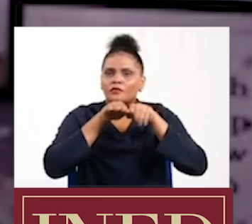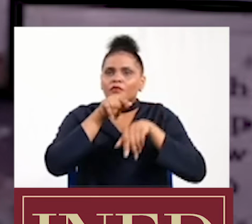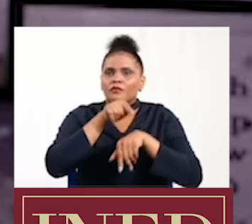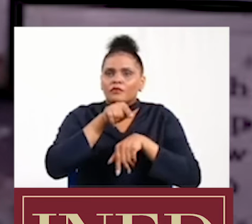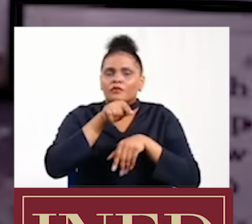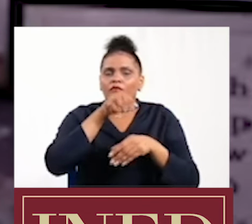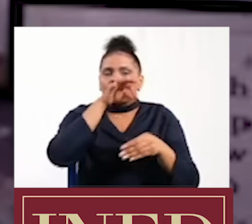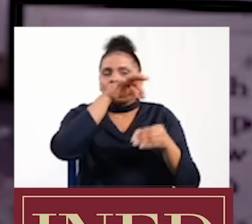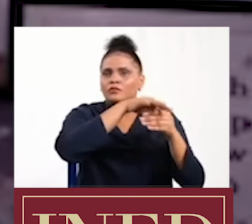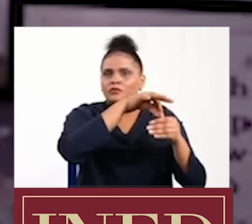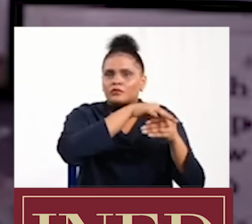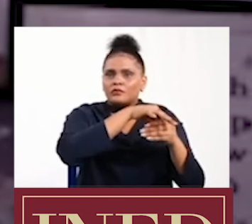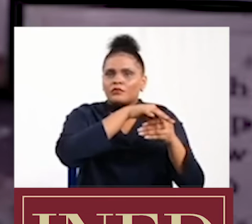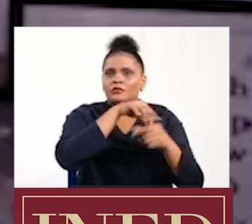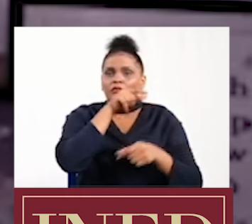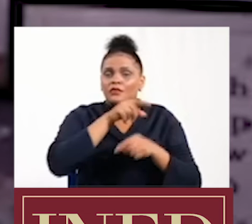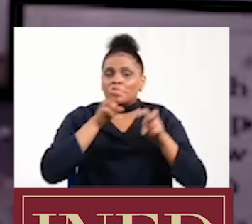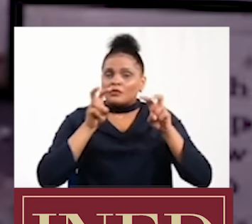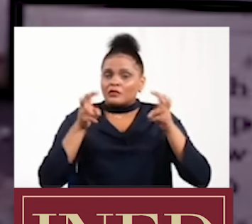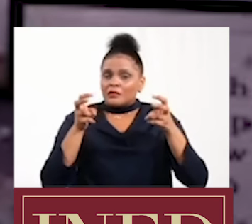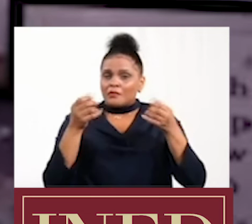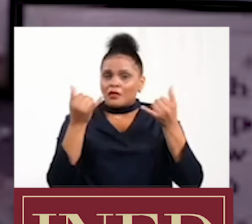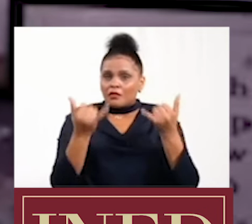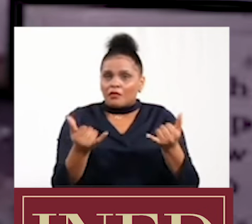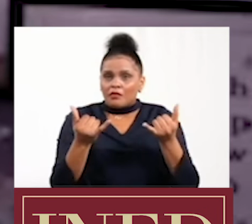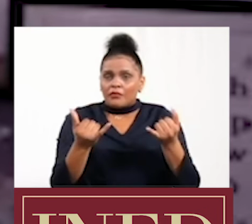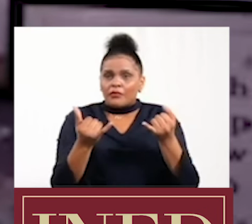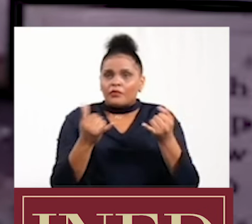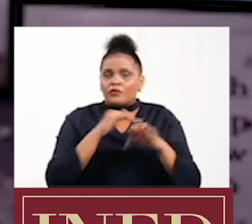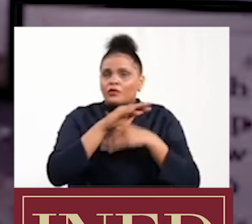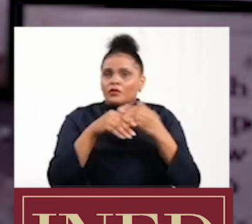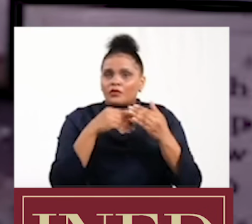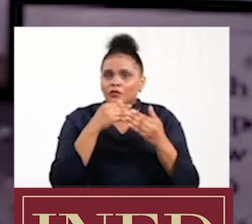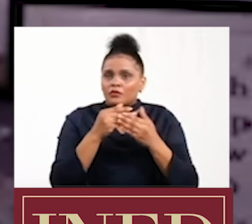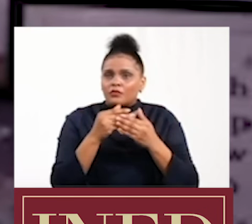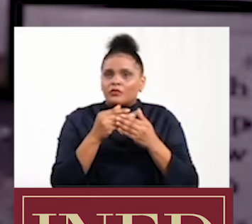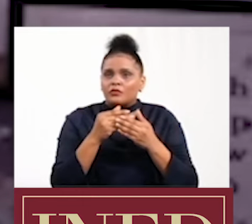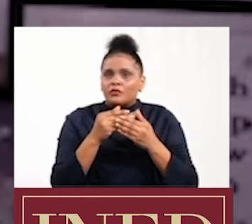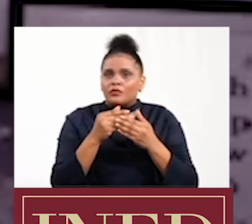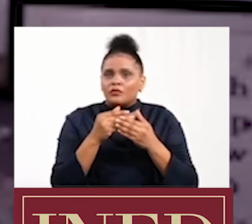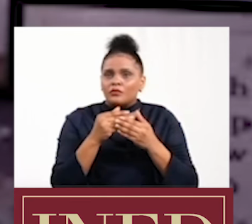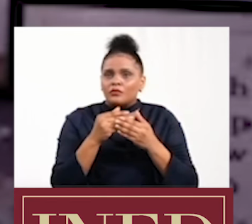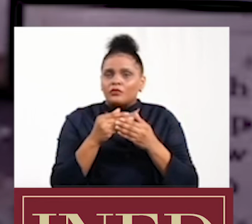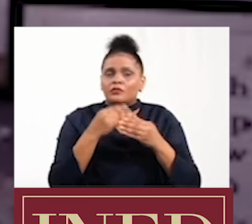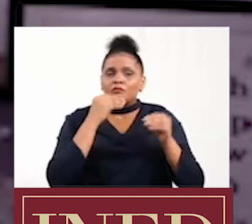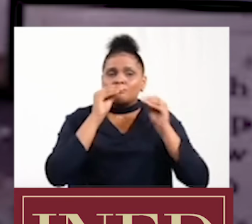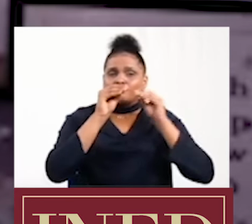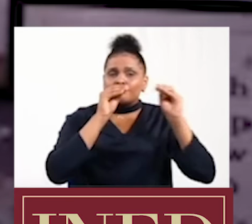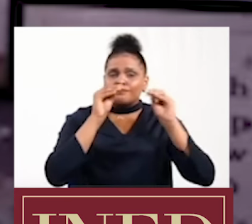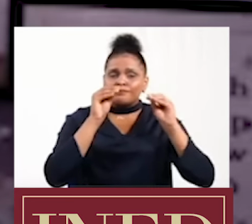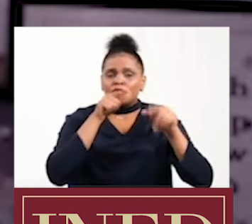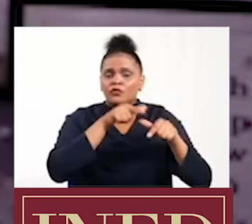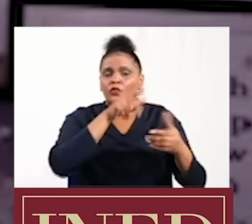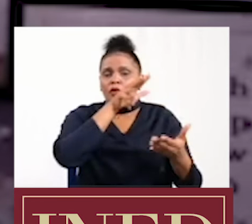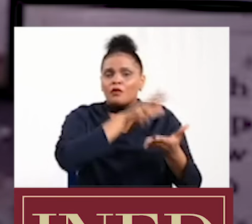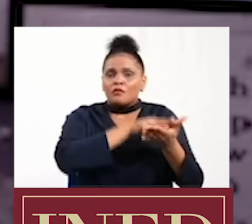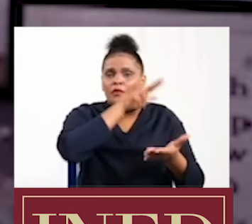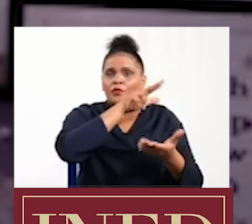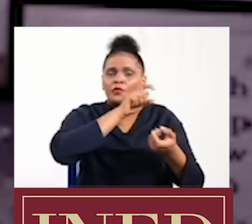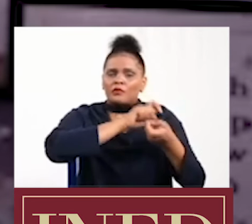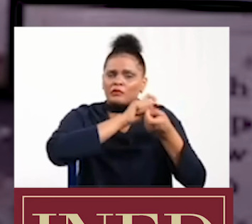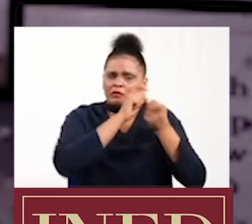y bloquear que es un debate de más que se está dando en algunos países por ejemplo en el caso peruano donde también se está abogando por que